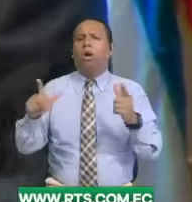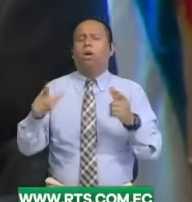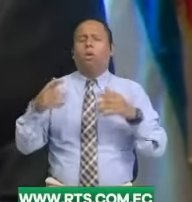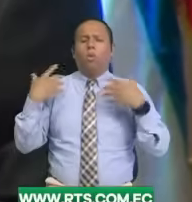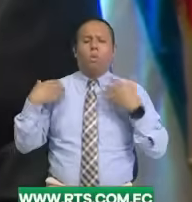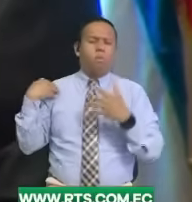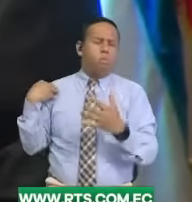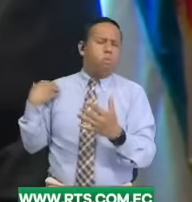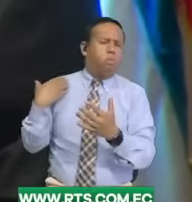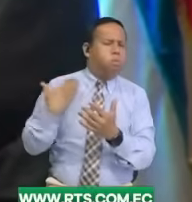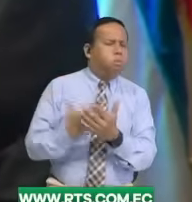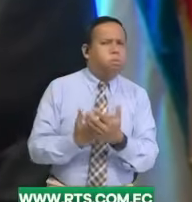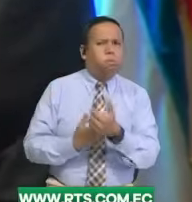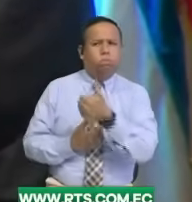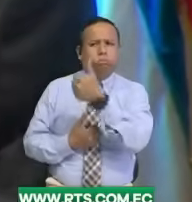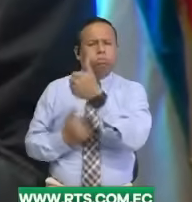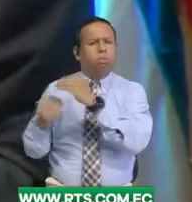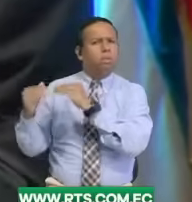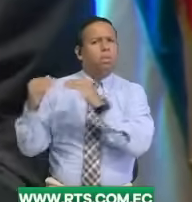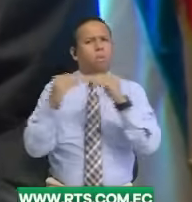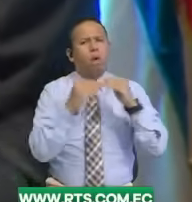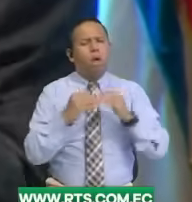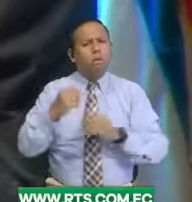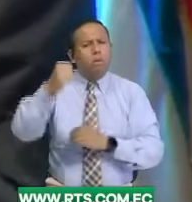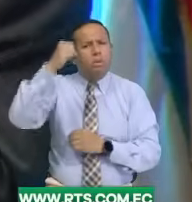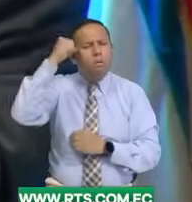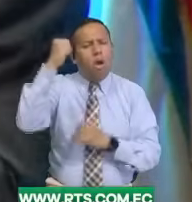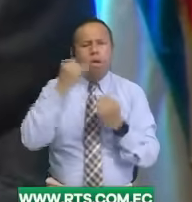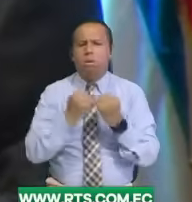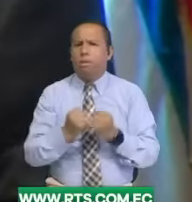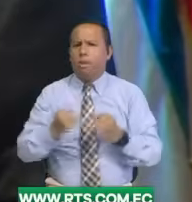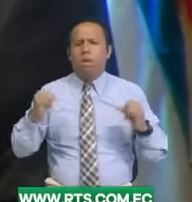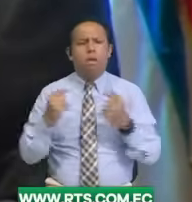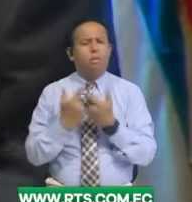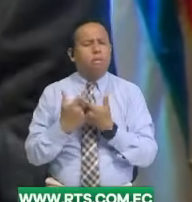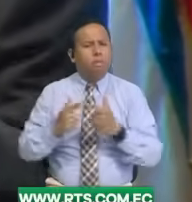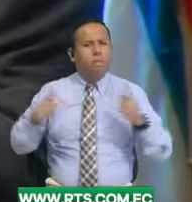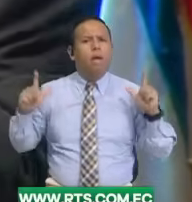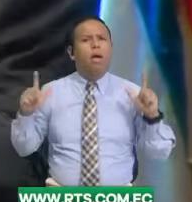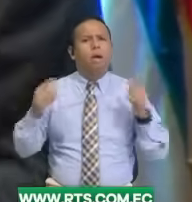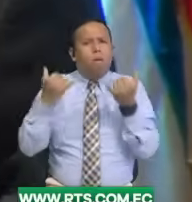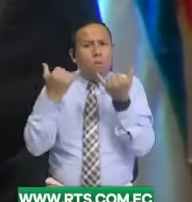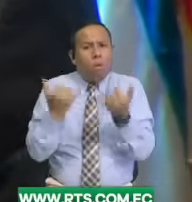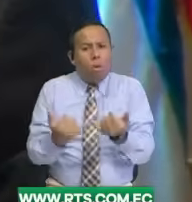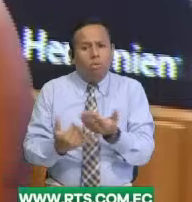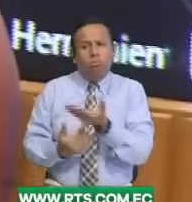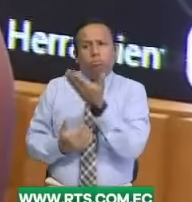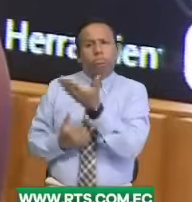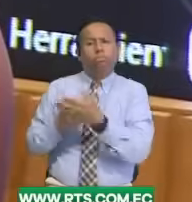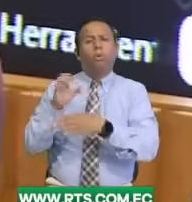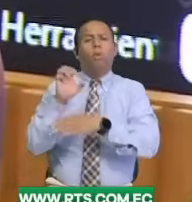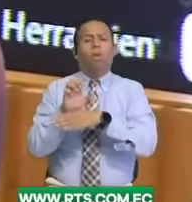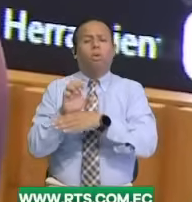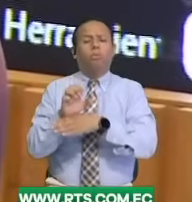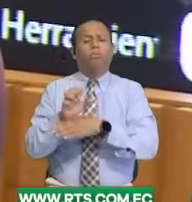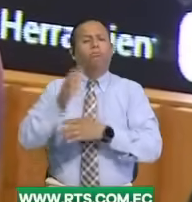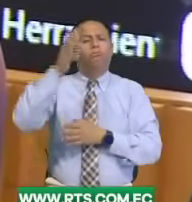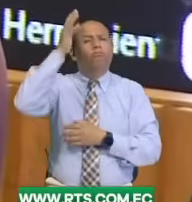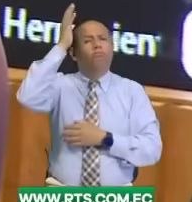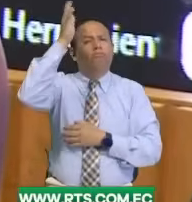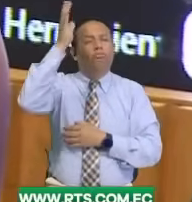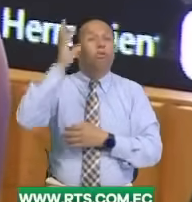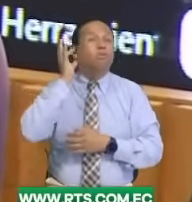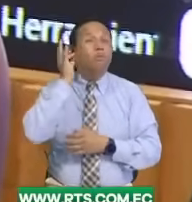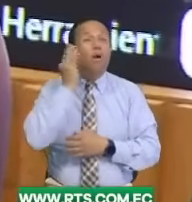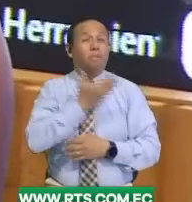inmortal, democracia, soberanía, independencia, libertad, que hoy fundamentan el Ecuador. En su discurso, la presidenta